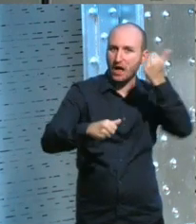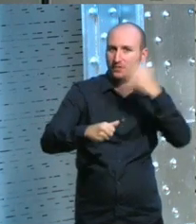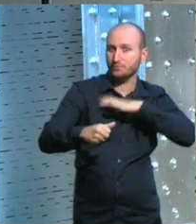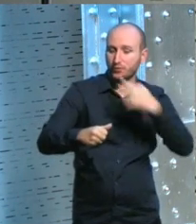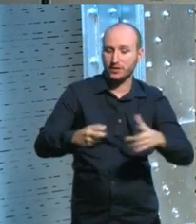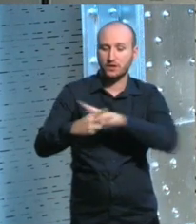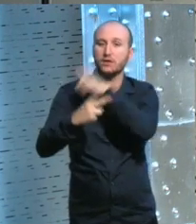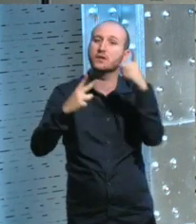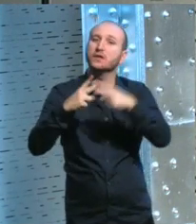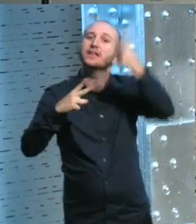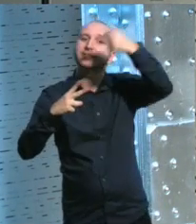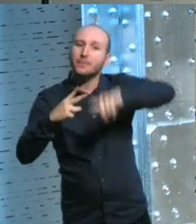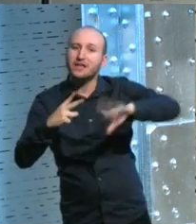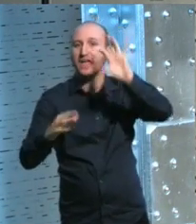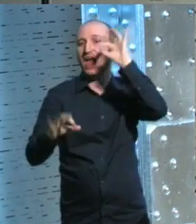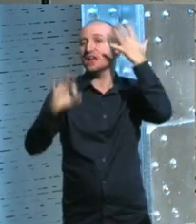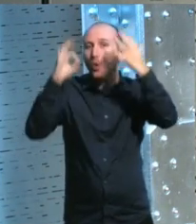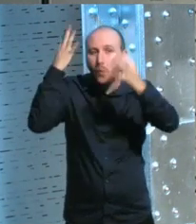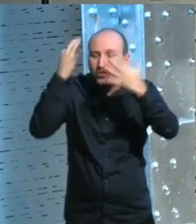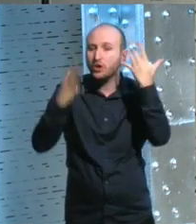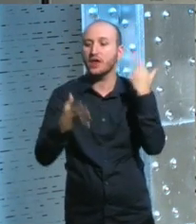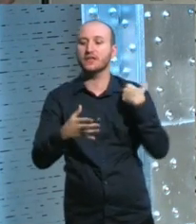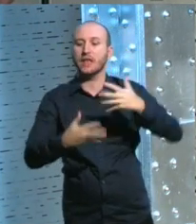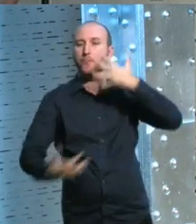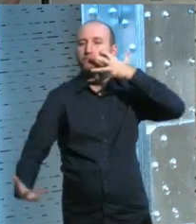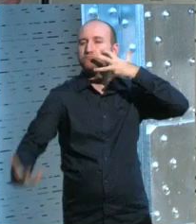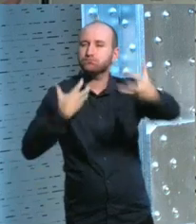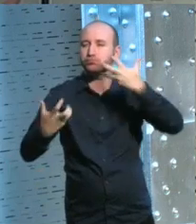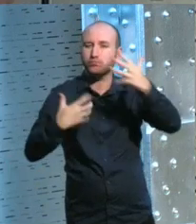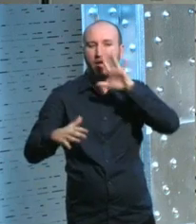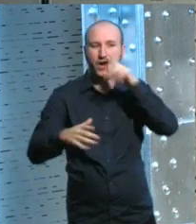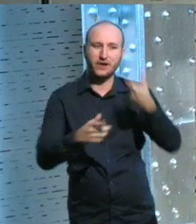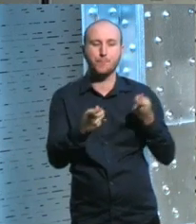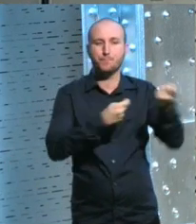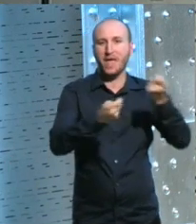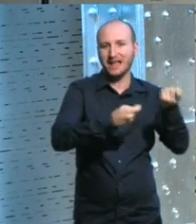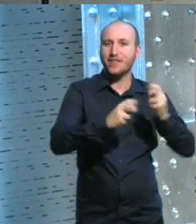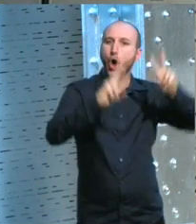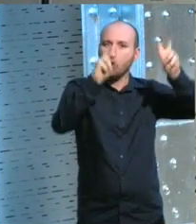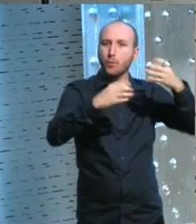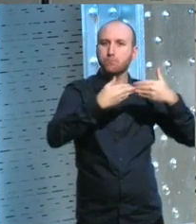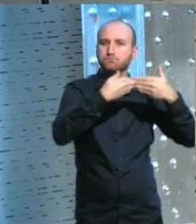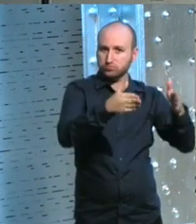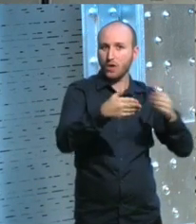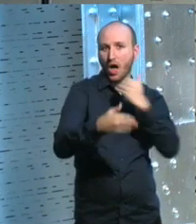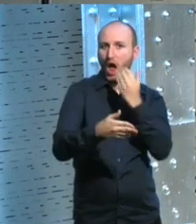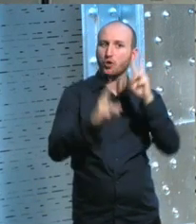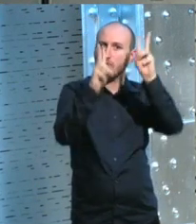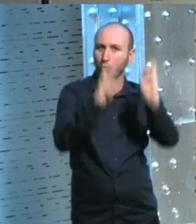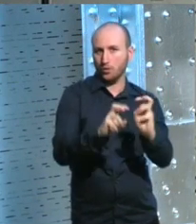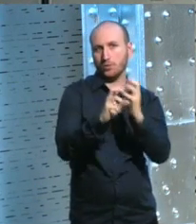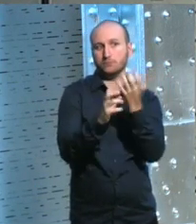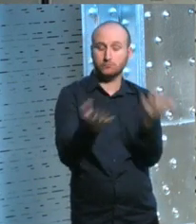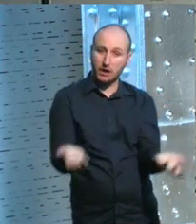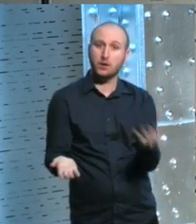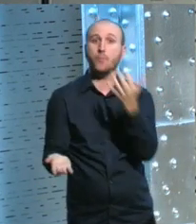innovaciones perturbadoras, que son las que crean un nuevo mercado, que crean algo nuevo. Entonces, por